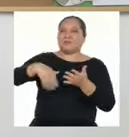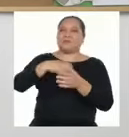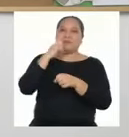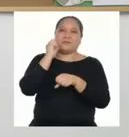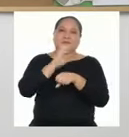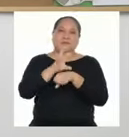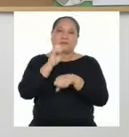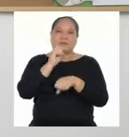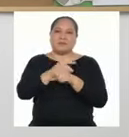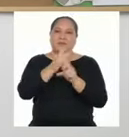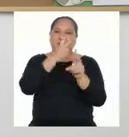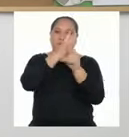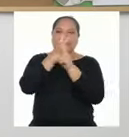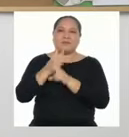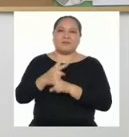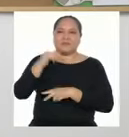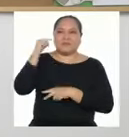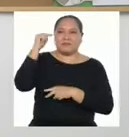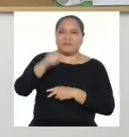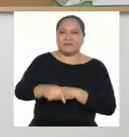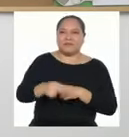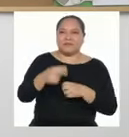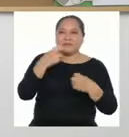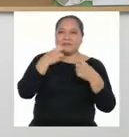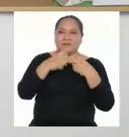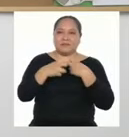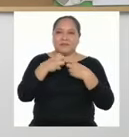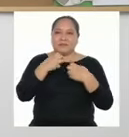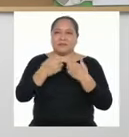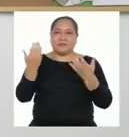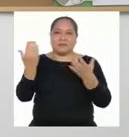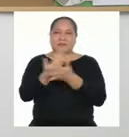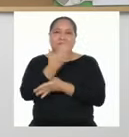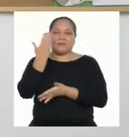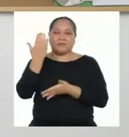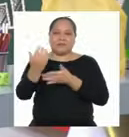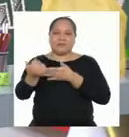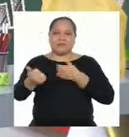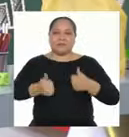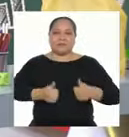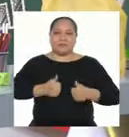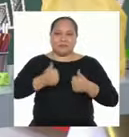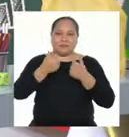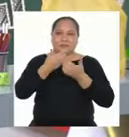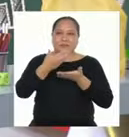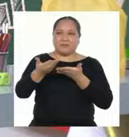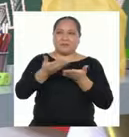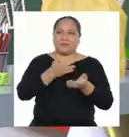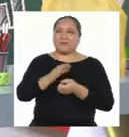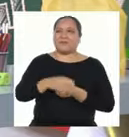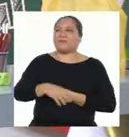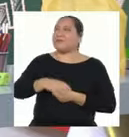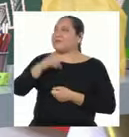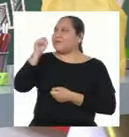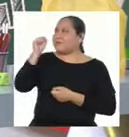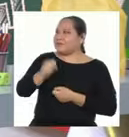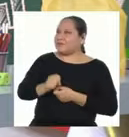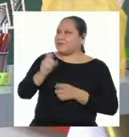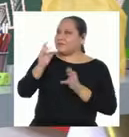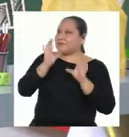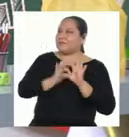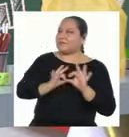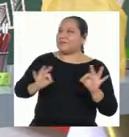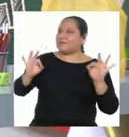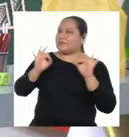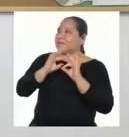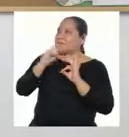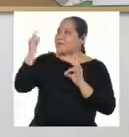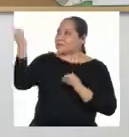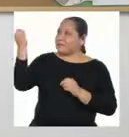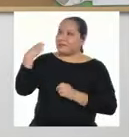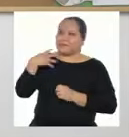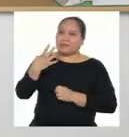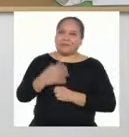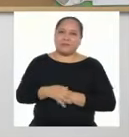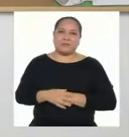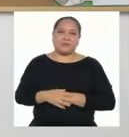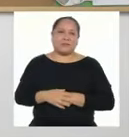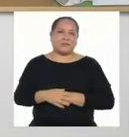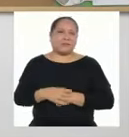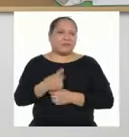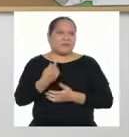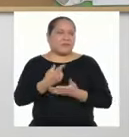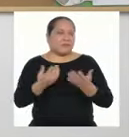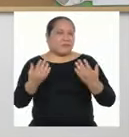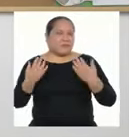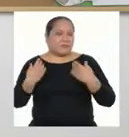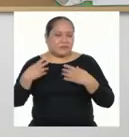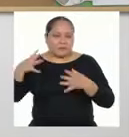recomendaciones para cuidarnos en este contexto de la nueva convivencia. Así es, muy importante lo que señala. ¿Qué tienes